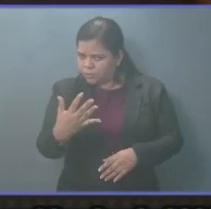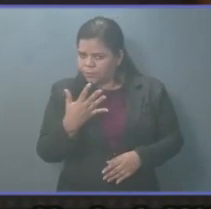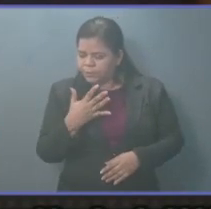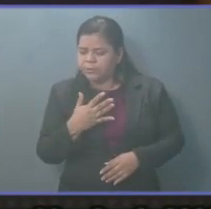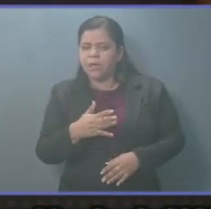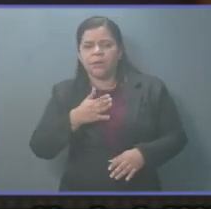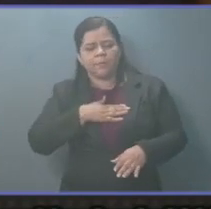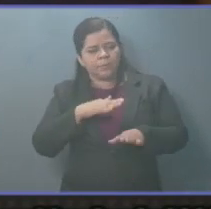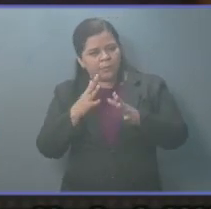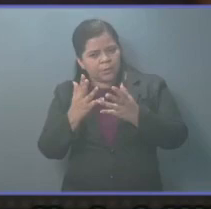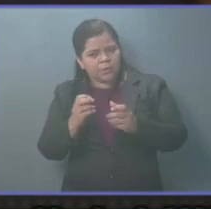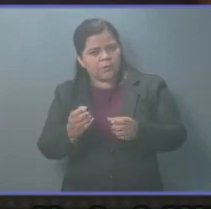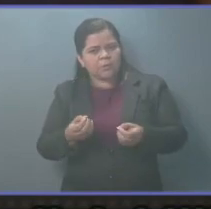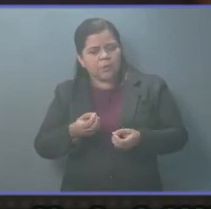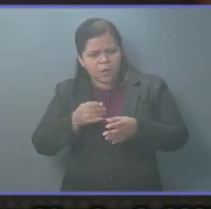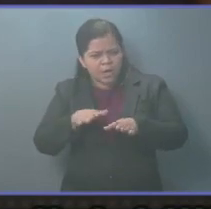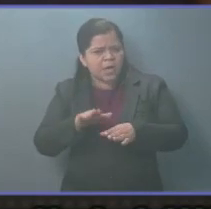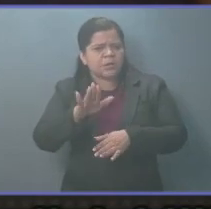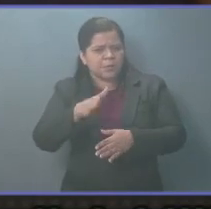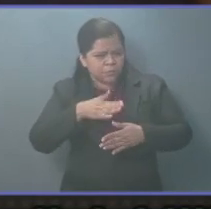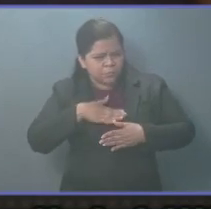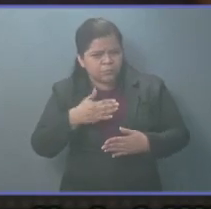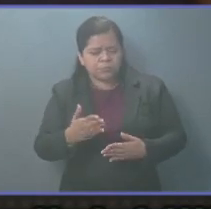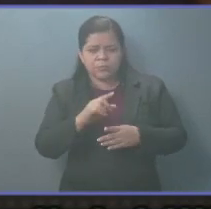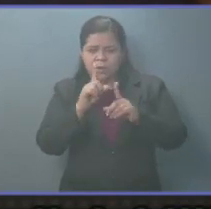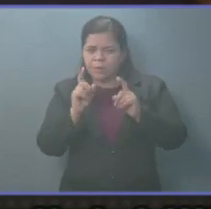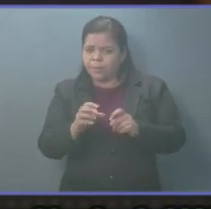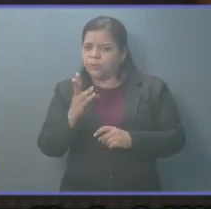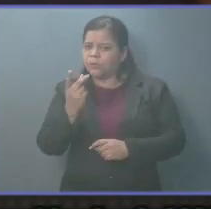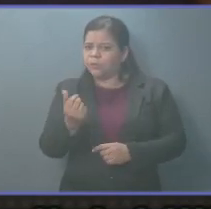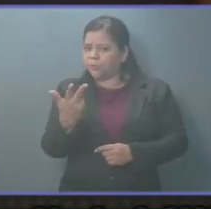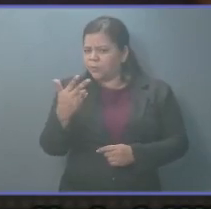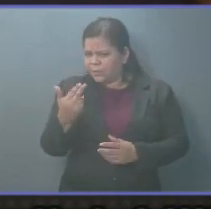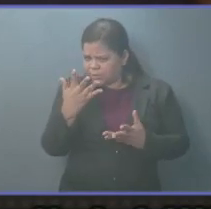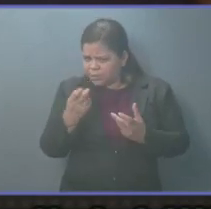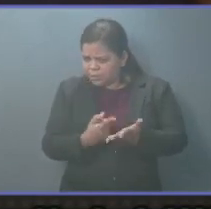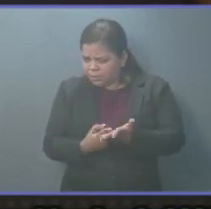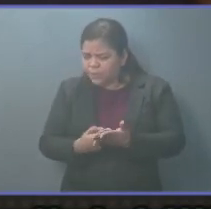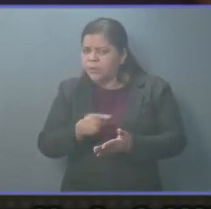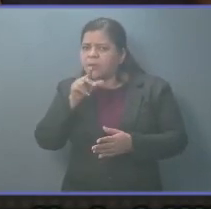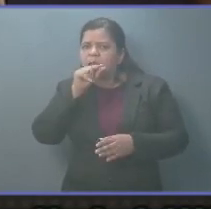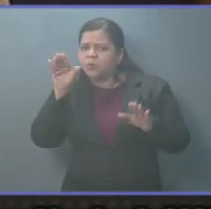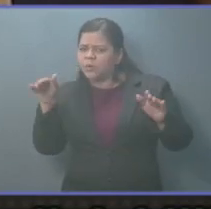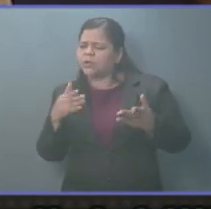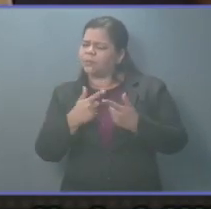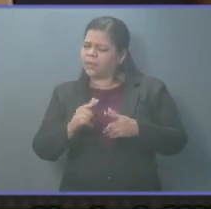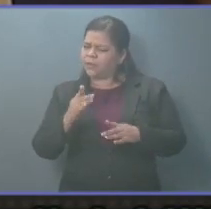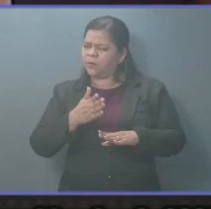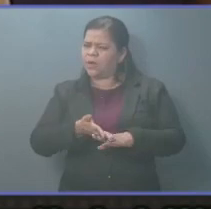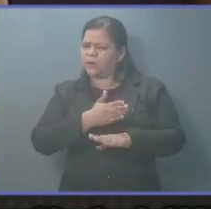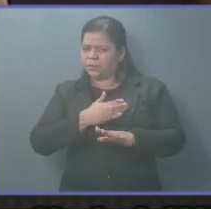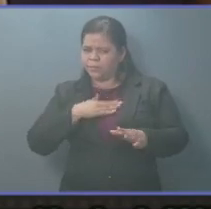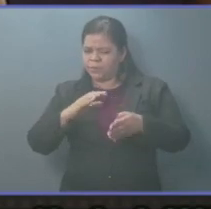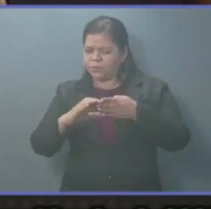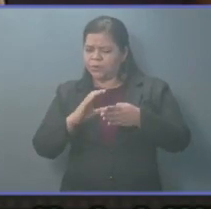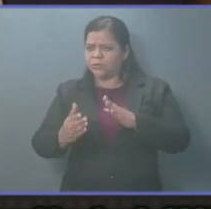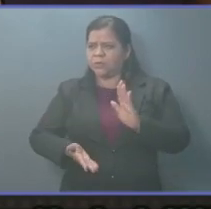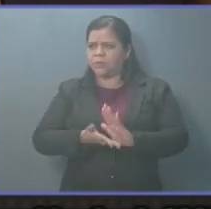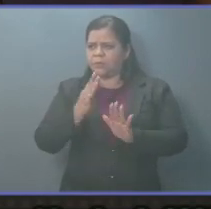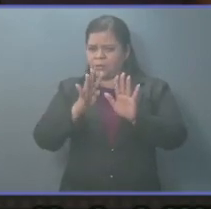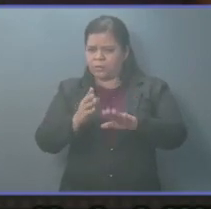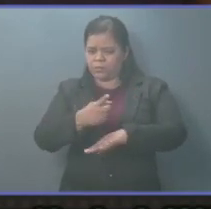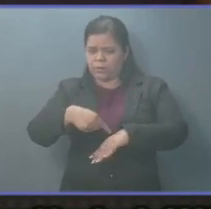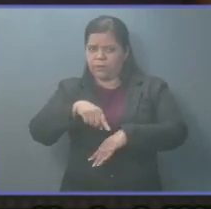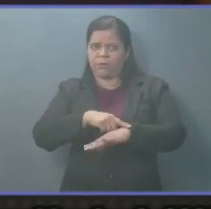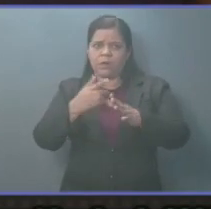le agradezco que usted tenga toda la intención en la pregunta número 13 de profundizar el tema de Twitter, pero yo estaba contextualizando porque ya pasaron más de 9 horas que